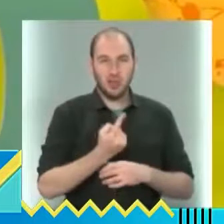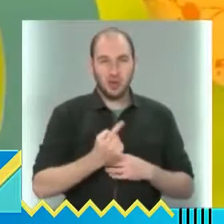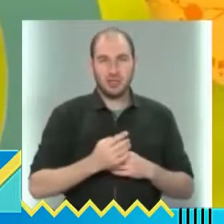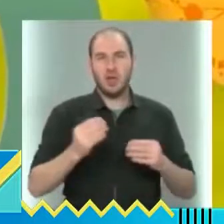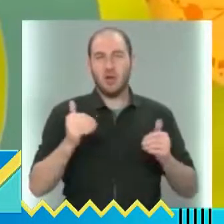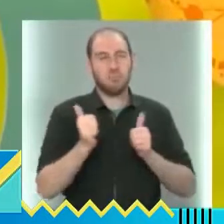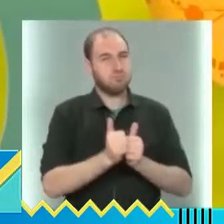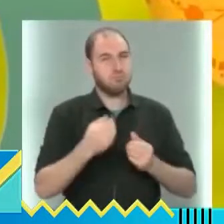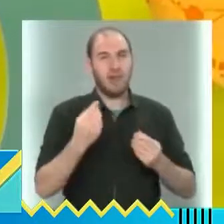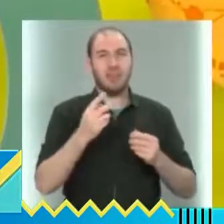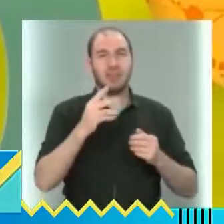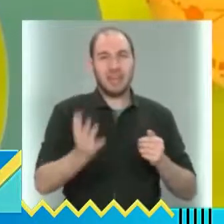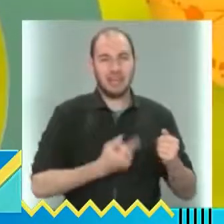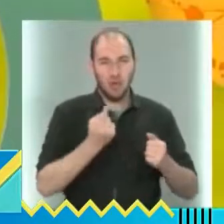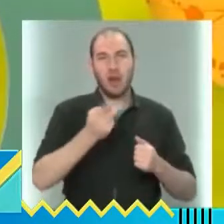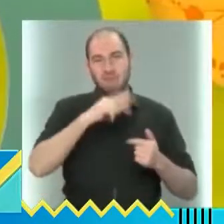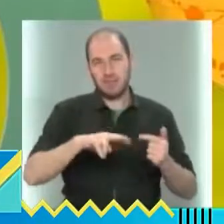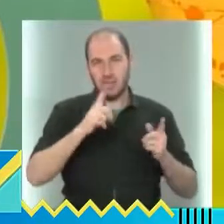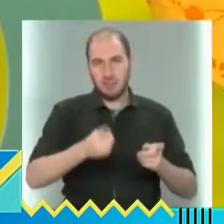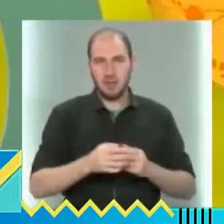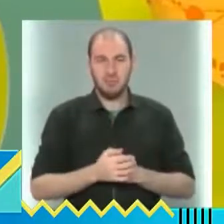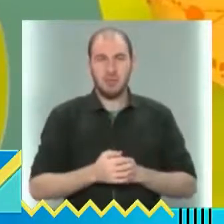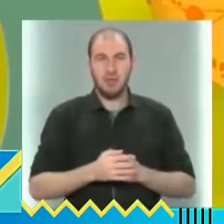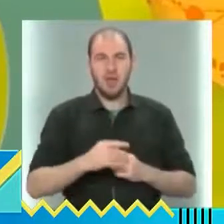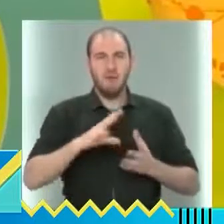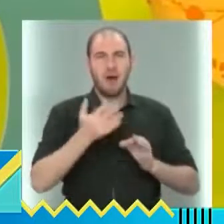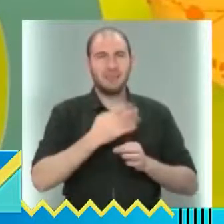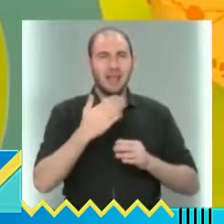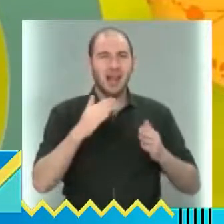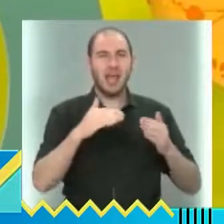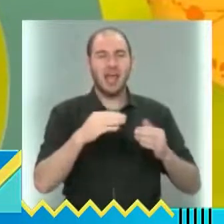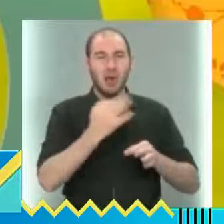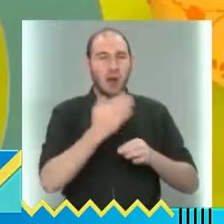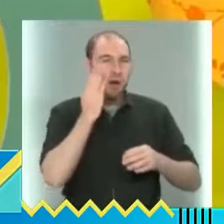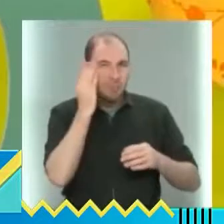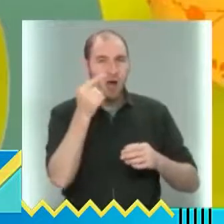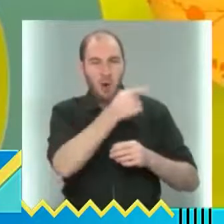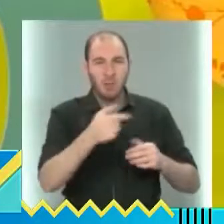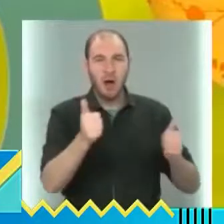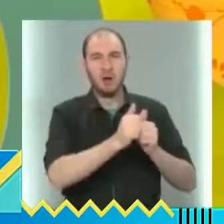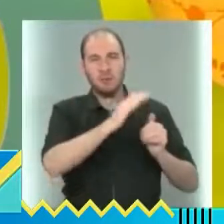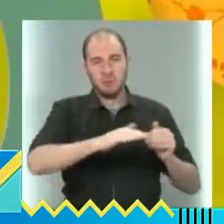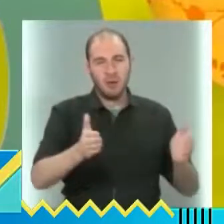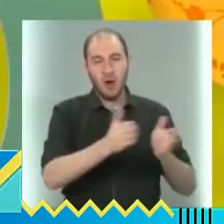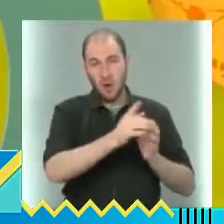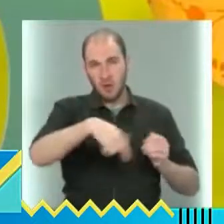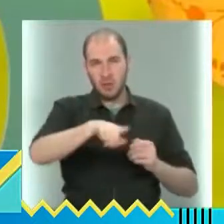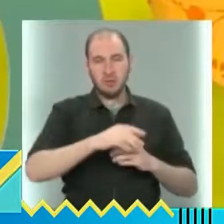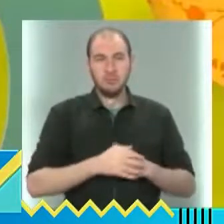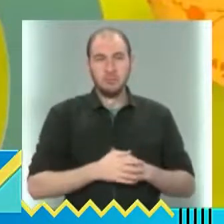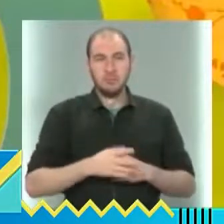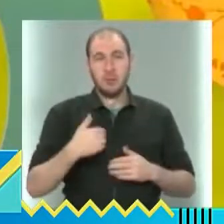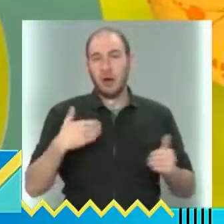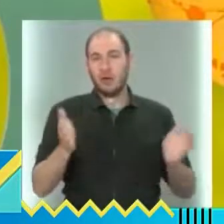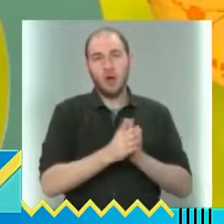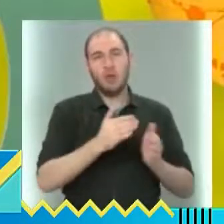acompañan mucho, la directora y la vice. La particularidad que tiene el albergue es que nosotros estamos una semana con los chicos ahí y bueno, somos